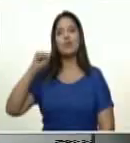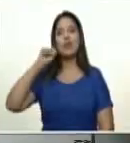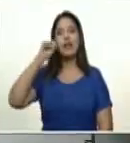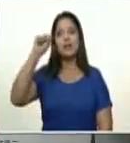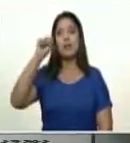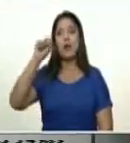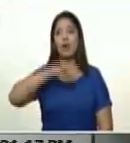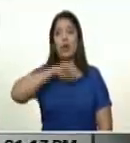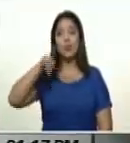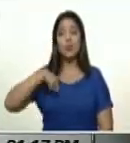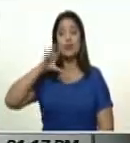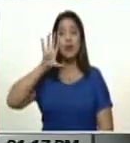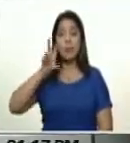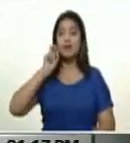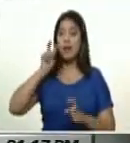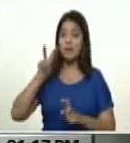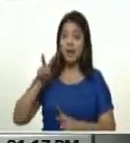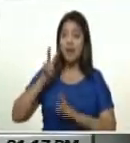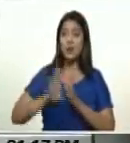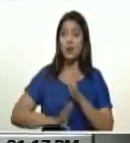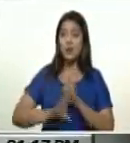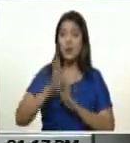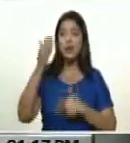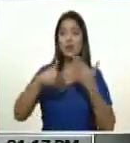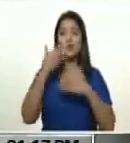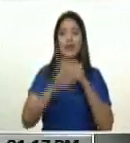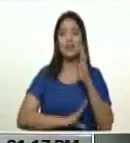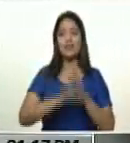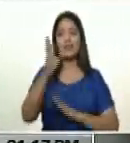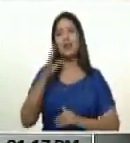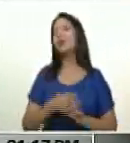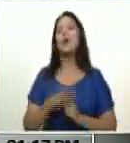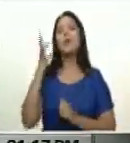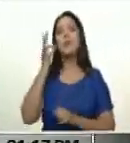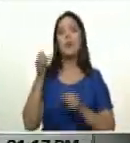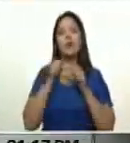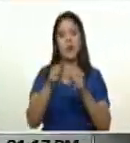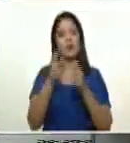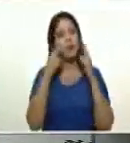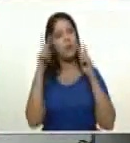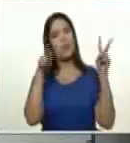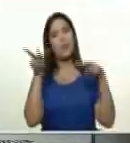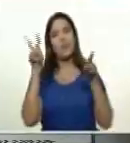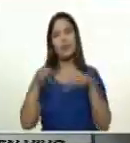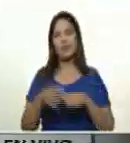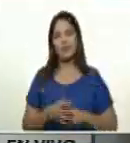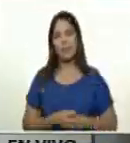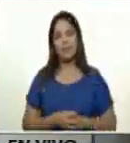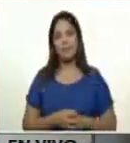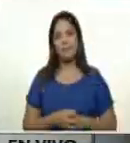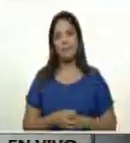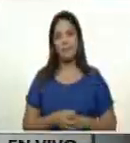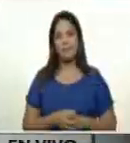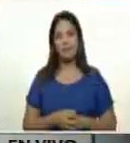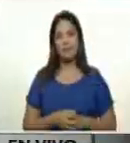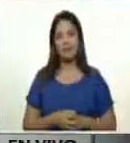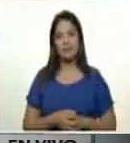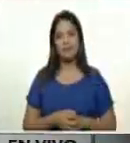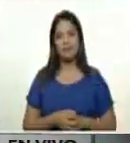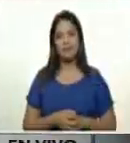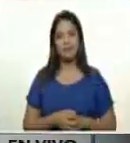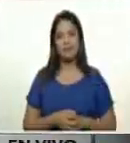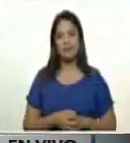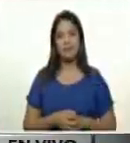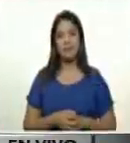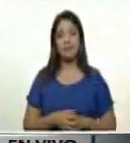va a ver nacer, crecer y desarrollarse. Jenny, seguimos. Bueno, seguimos, presidente. Aquí, bueno, podría yo acompañar